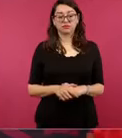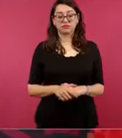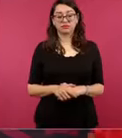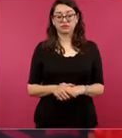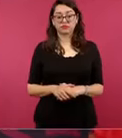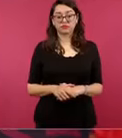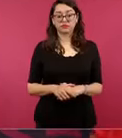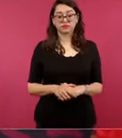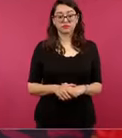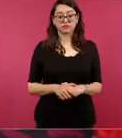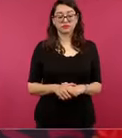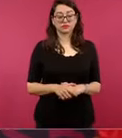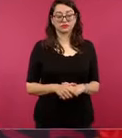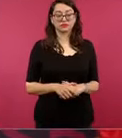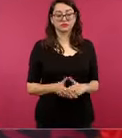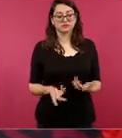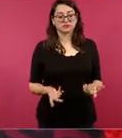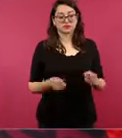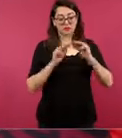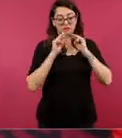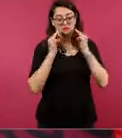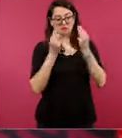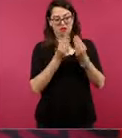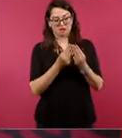no, su jefe le pregunta a él,